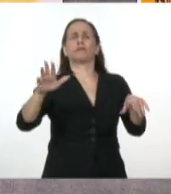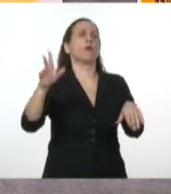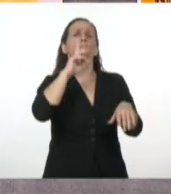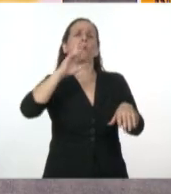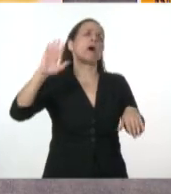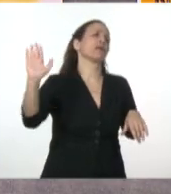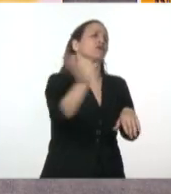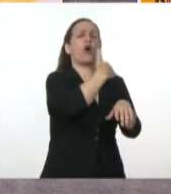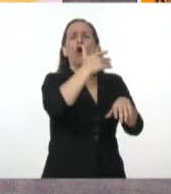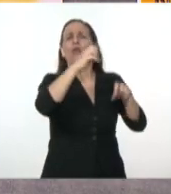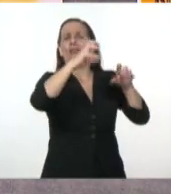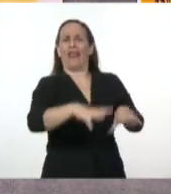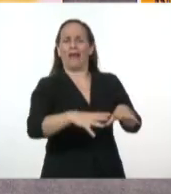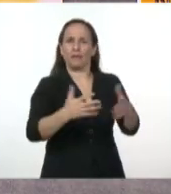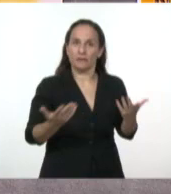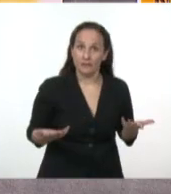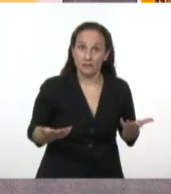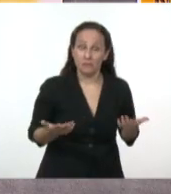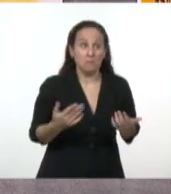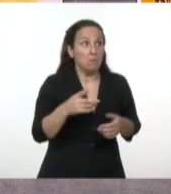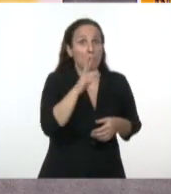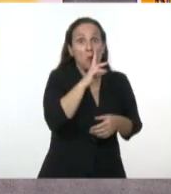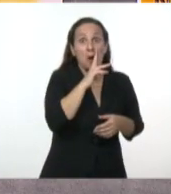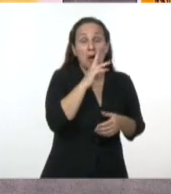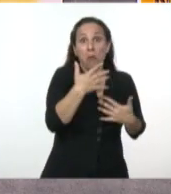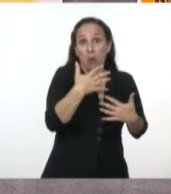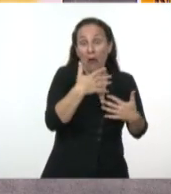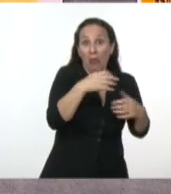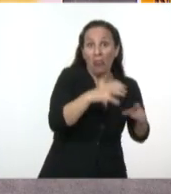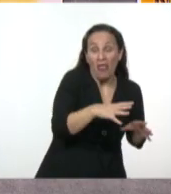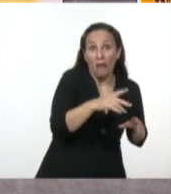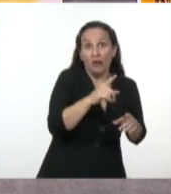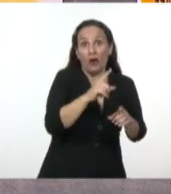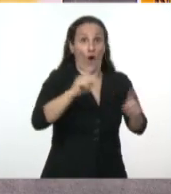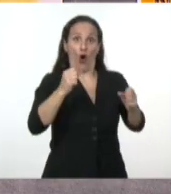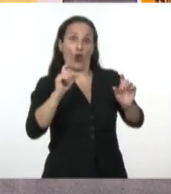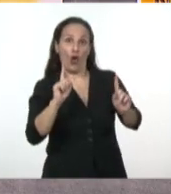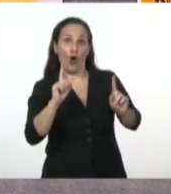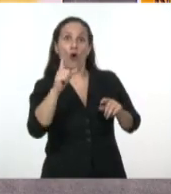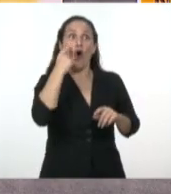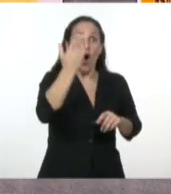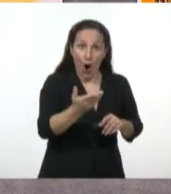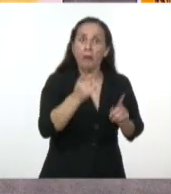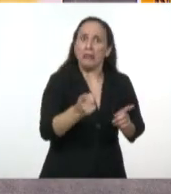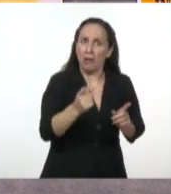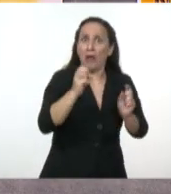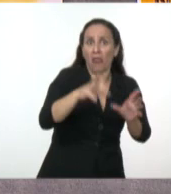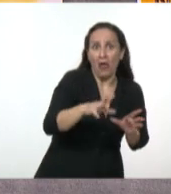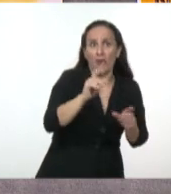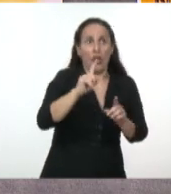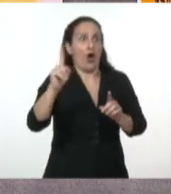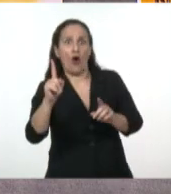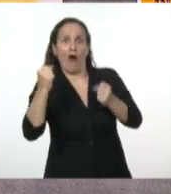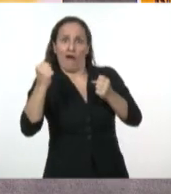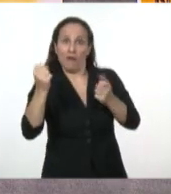sexo. ¿La mujer es débil? Puede ser débil, no. El hombre también puede ser débil, no, digamos, me parece que lo que hace la noción de género